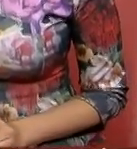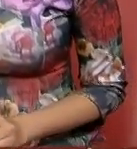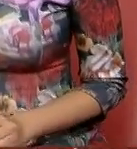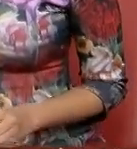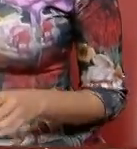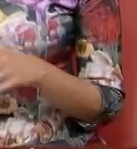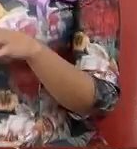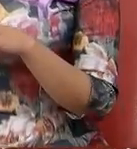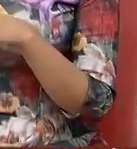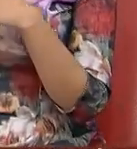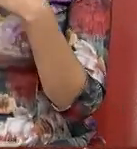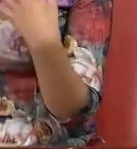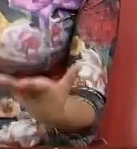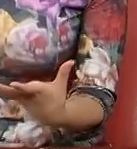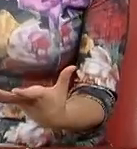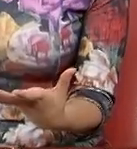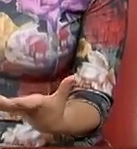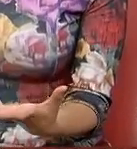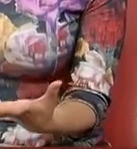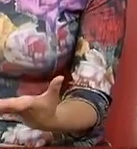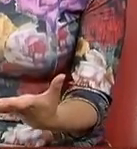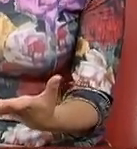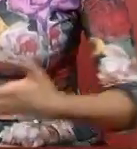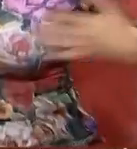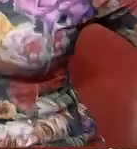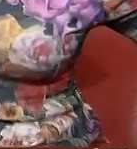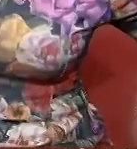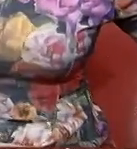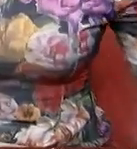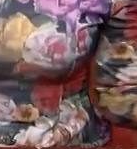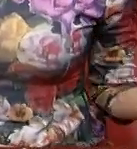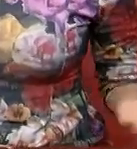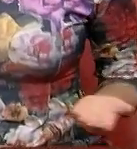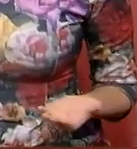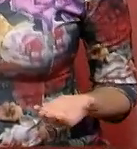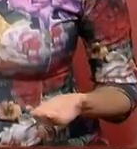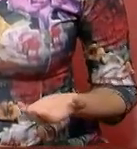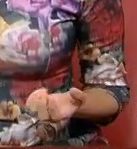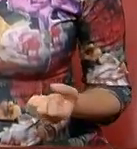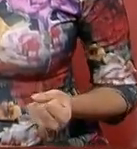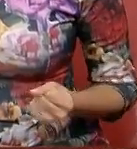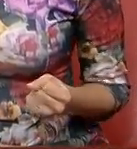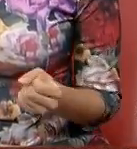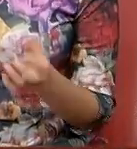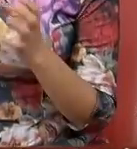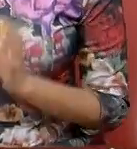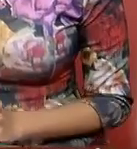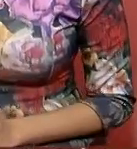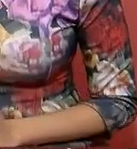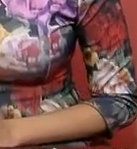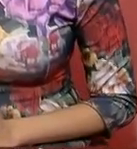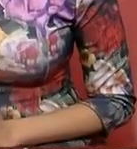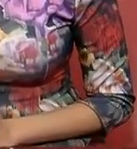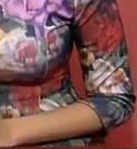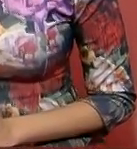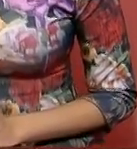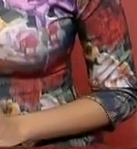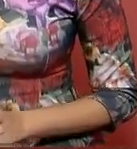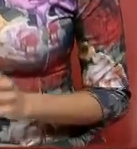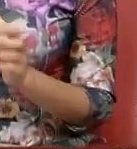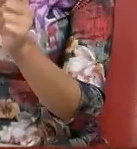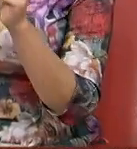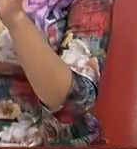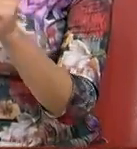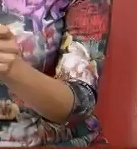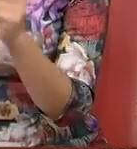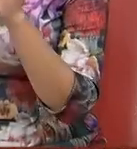países. Y bueno, sí, ya estamos viendo vivos los Juegos Olímpicos normales, estamos viendo los Paralímpicos,